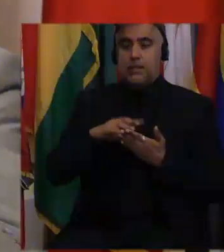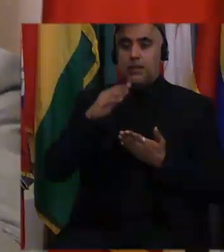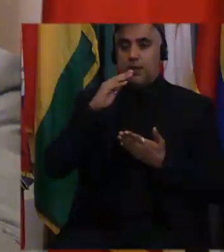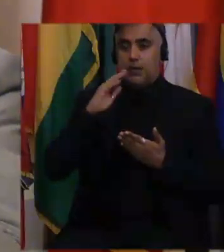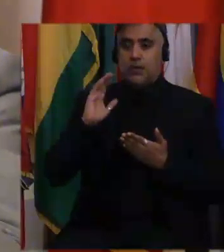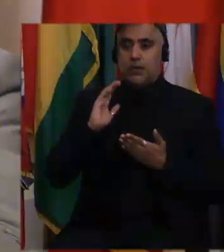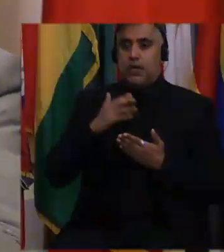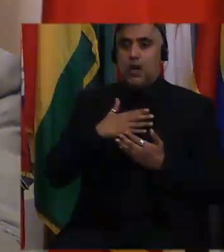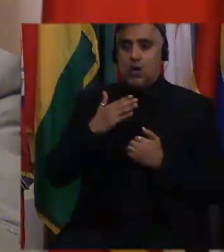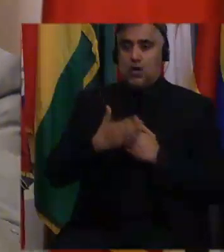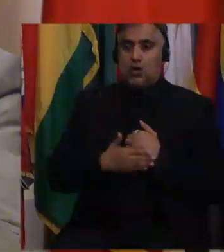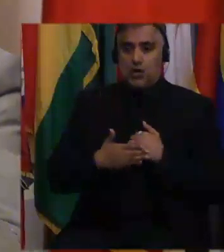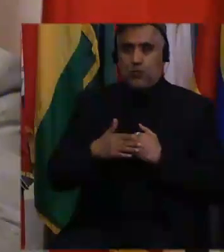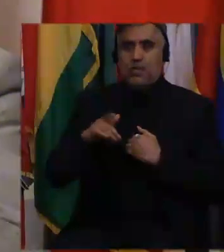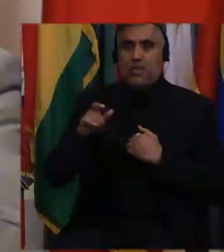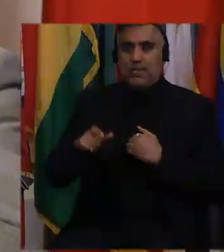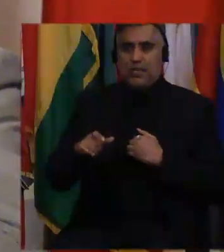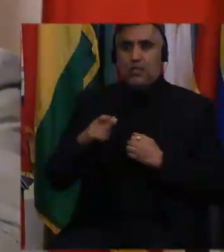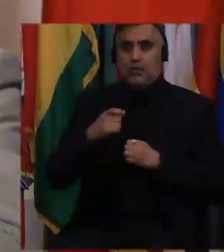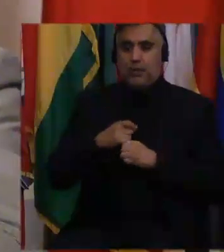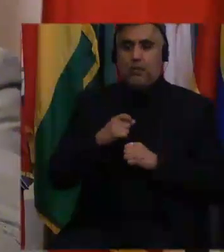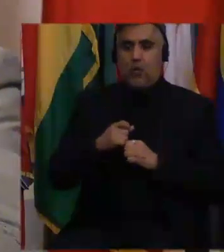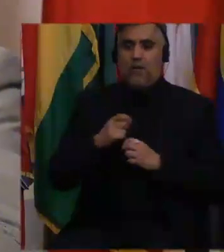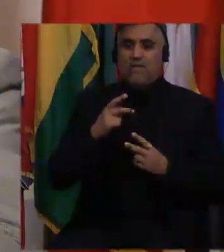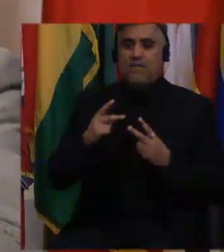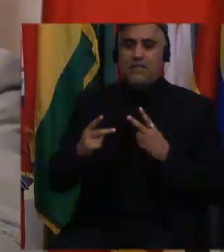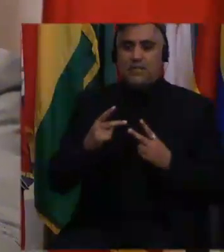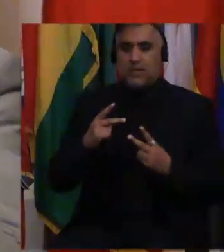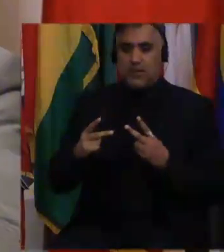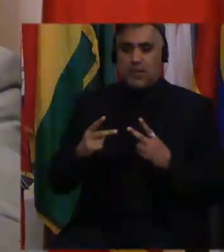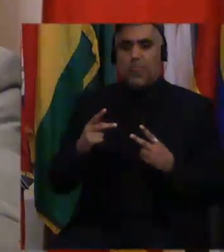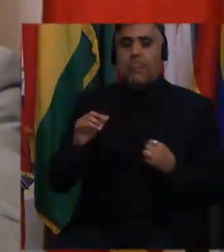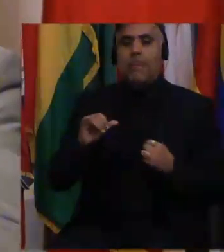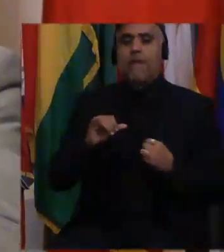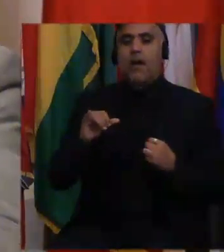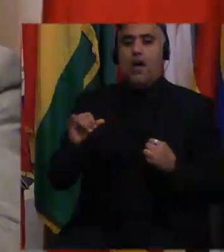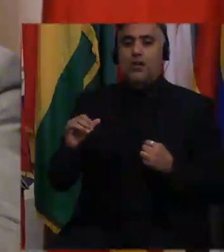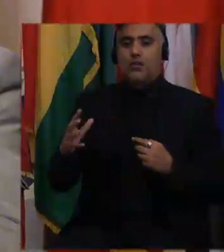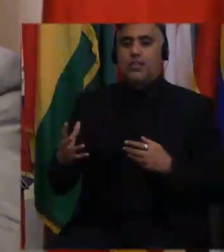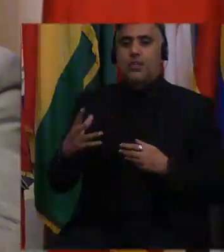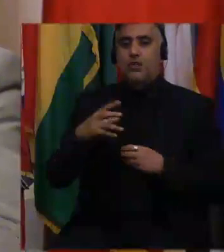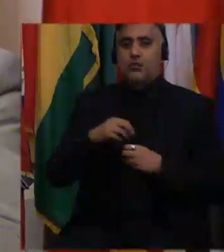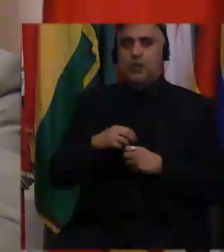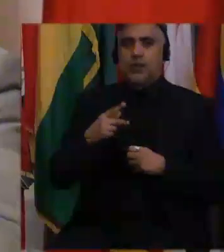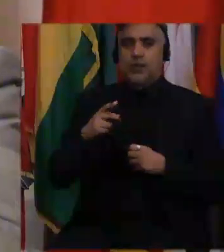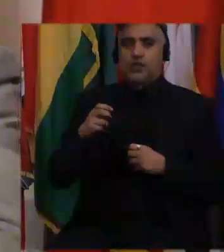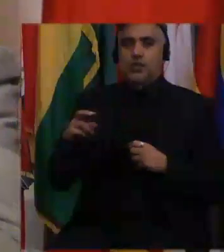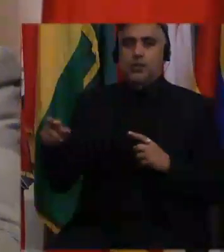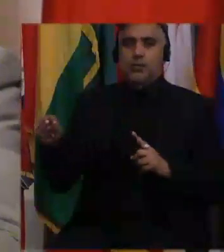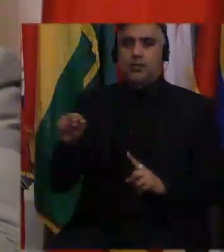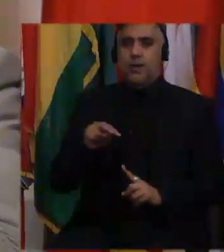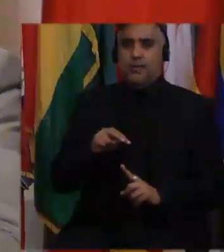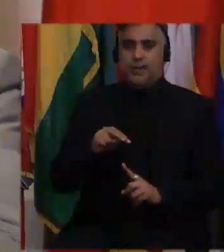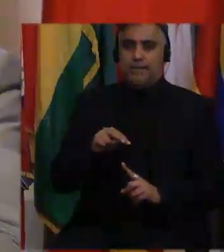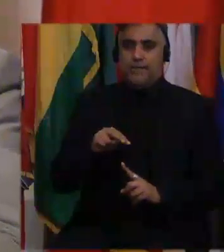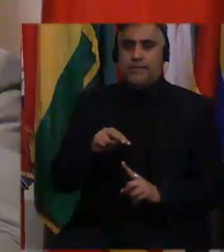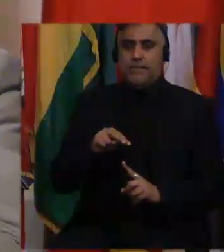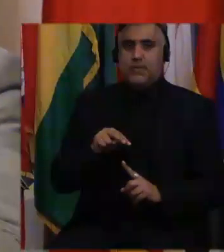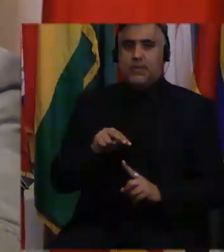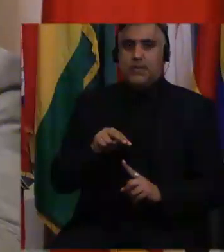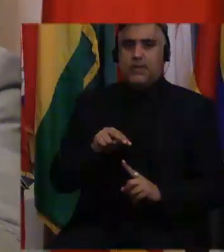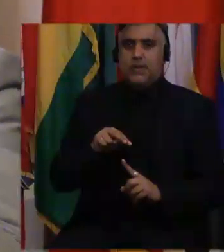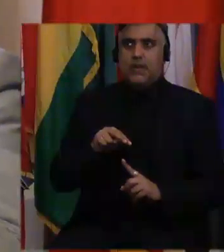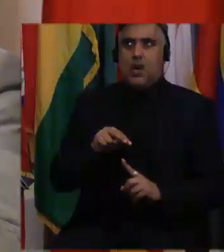duda alguna, es la inclusión de la perspectiva de género en la formación que se brinda a los operadores de justicia en la